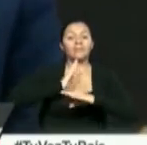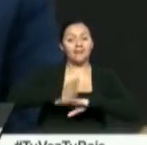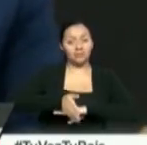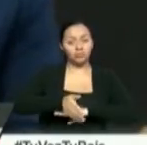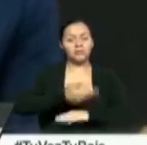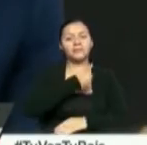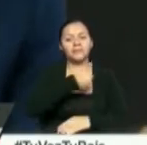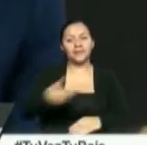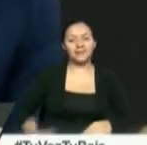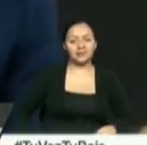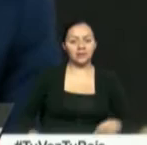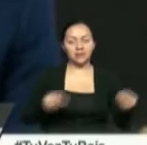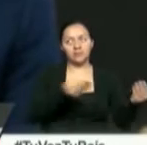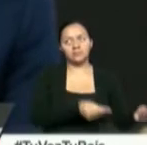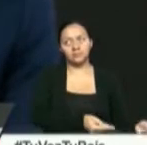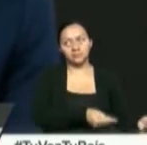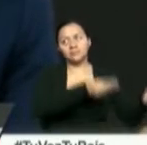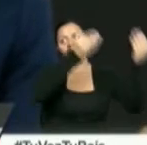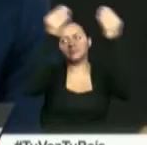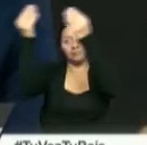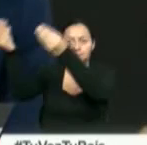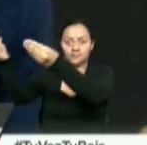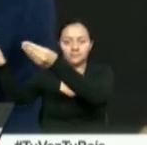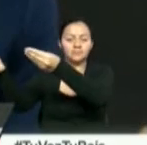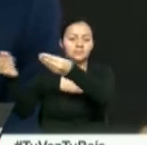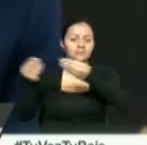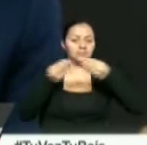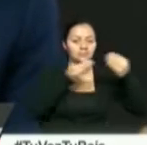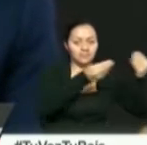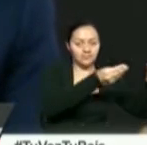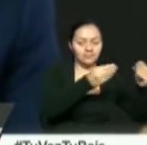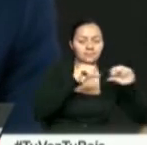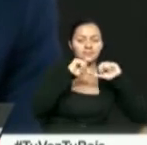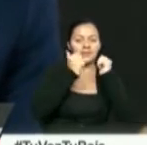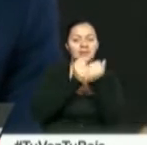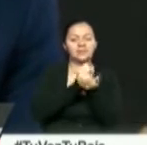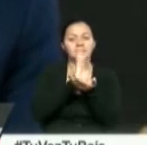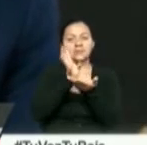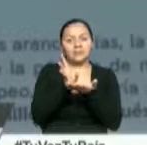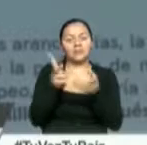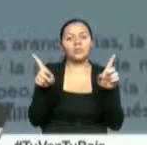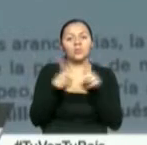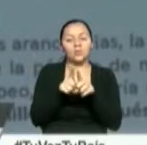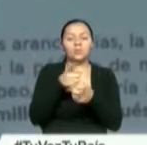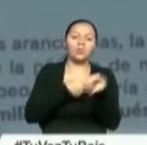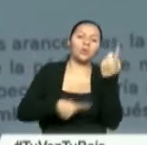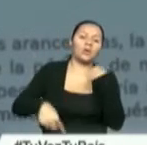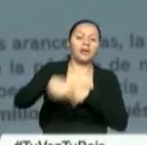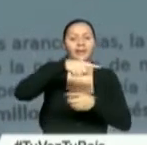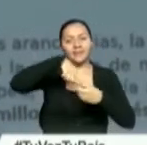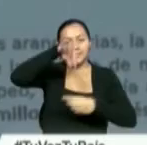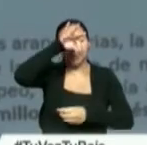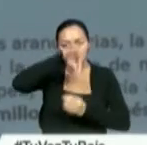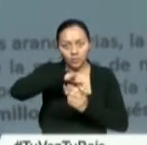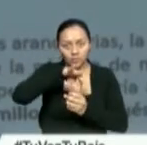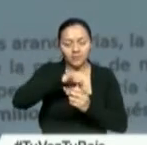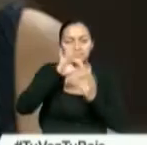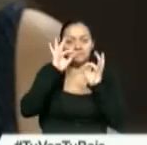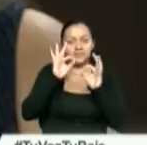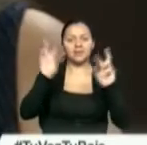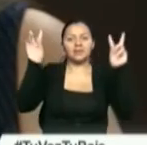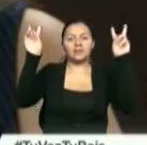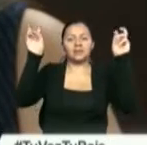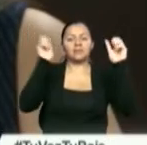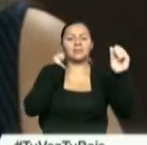remitir el texto a la asamblea nacional para que la asamblea nacional como yo lo dije vuelve en el tratamiento del tema y